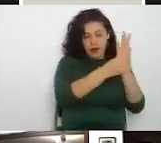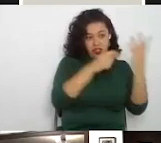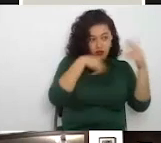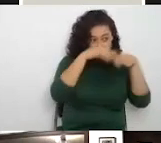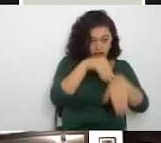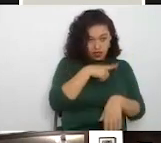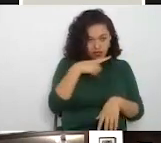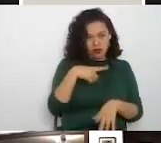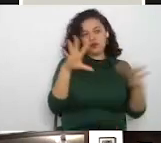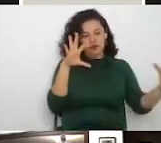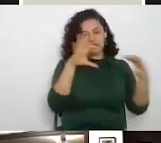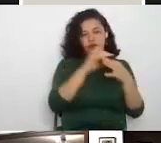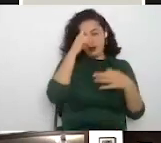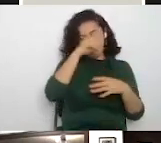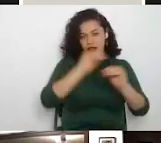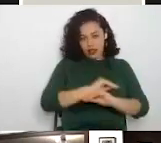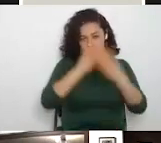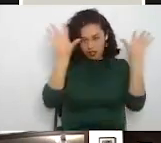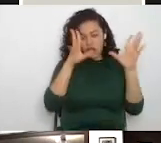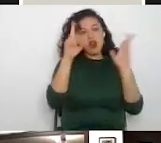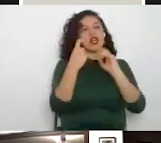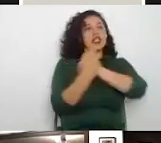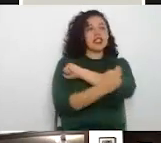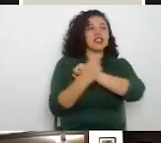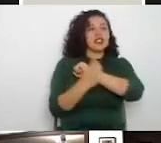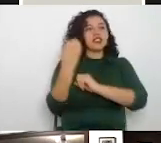tener una concepción clara y sistemática de todas las